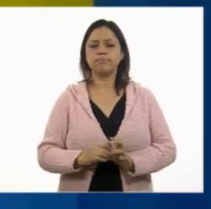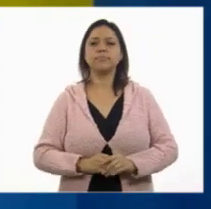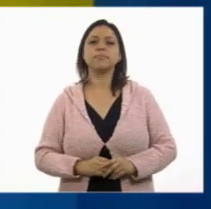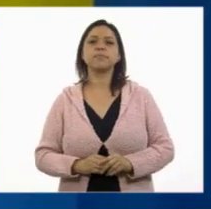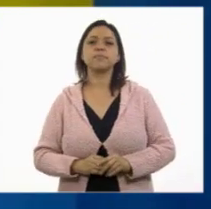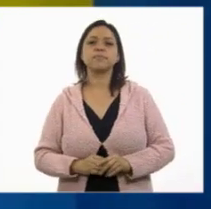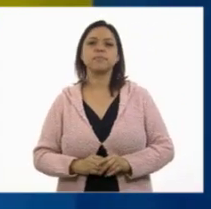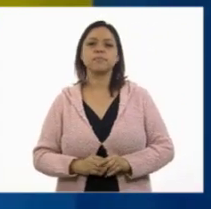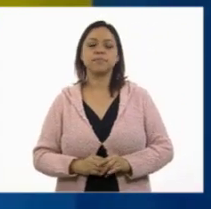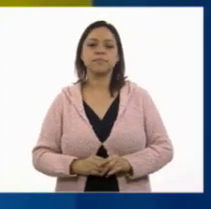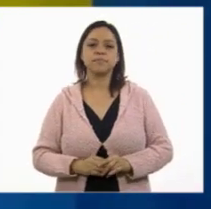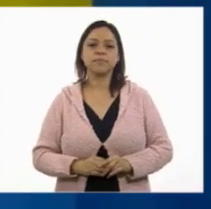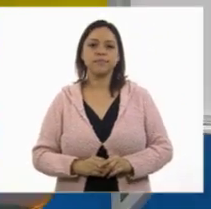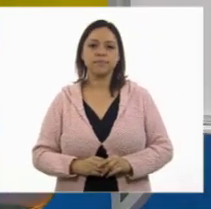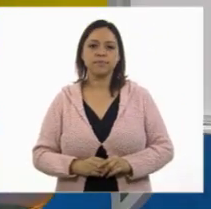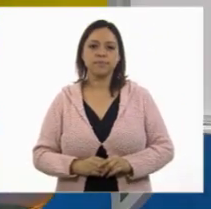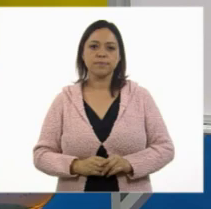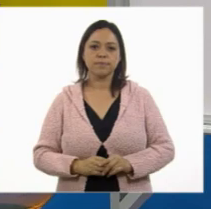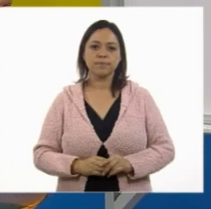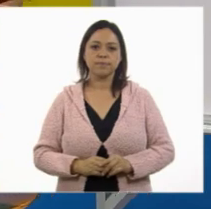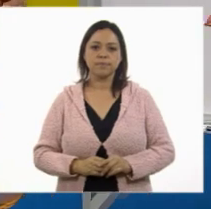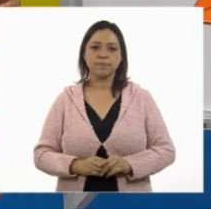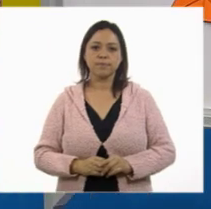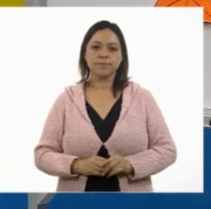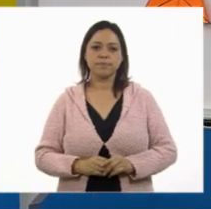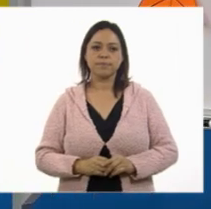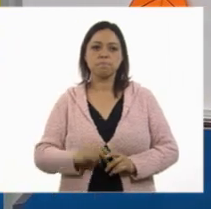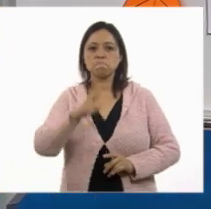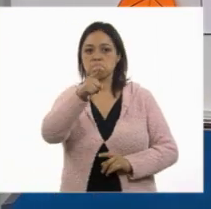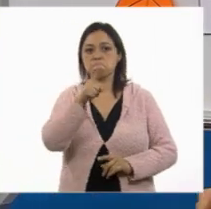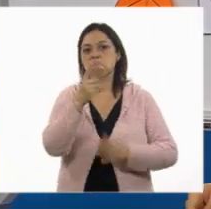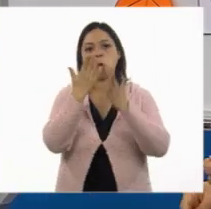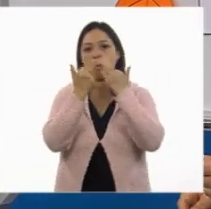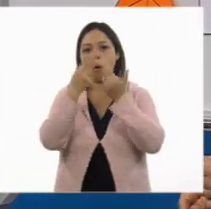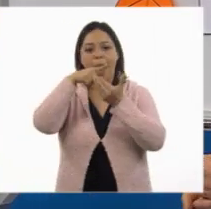Vamos a poner así la E. Esta tampoco tiene